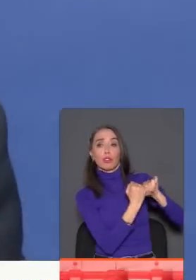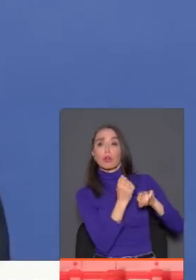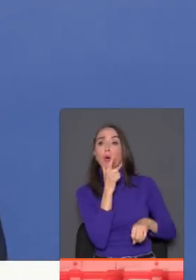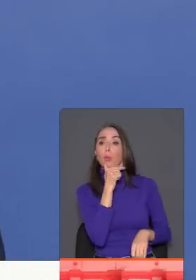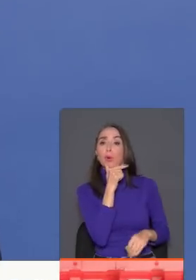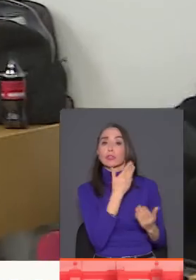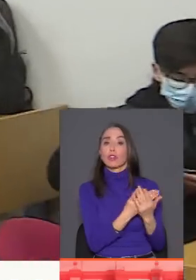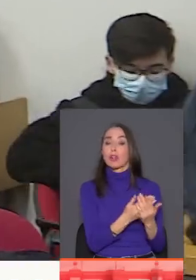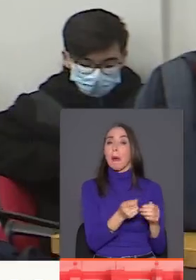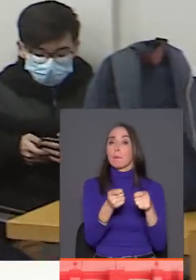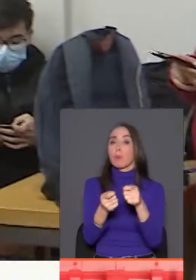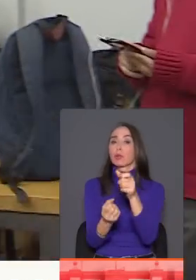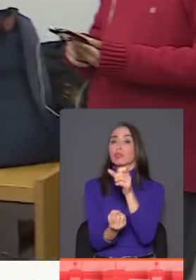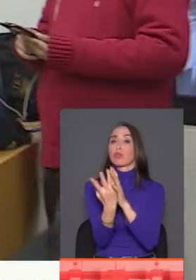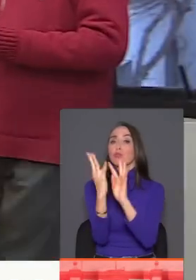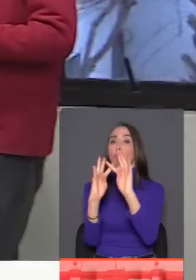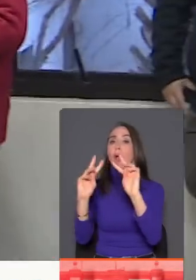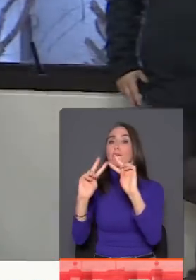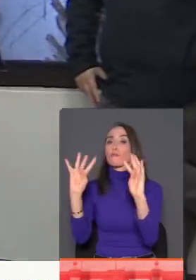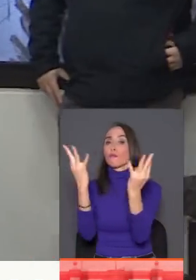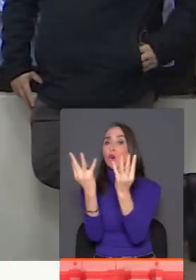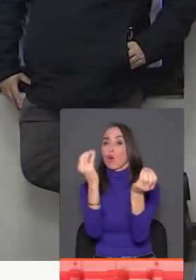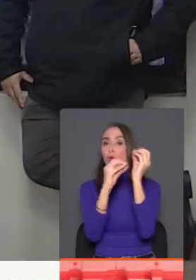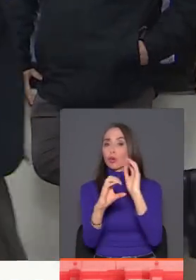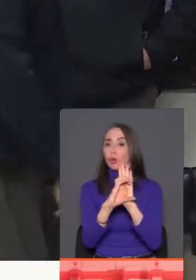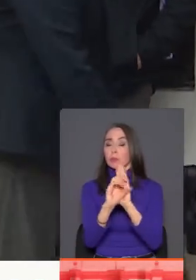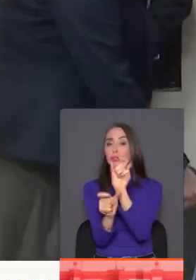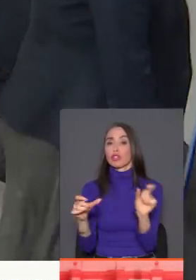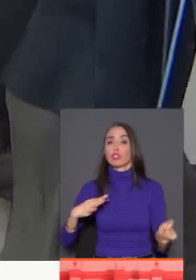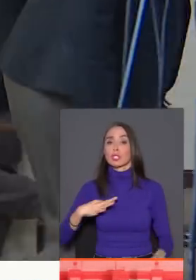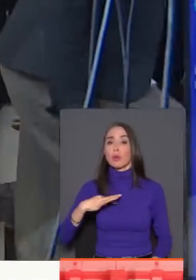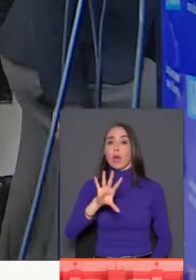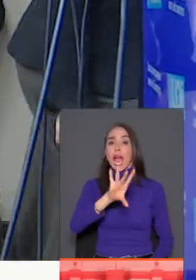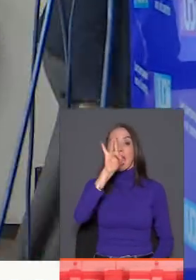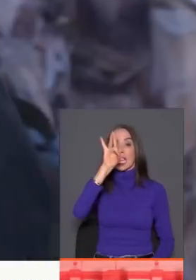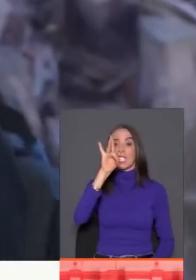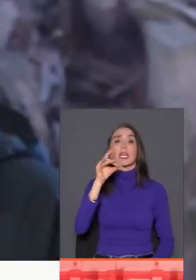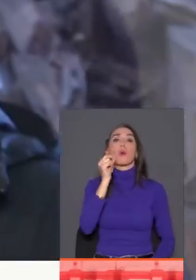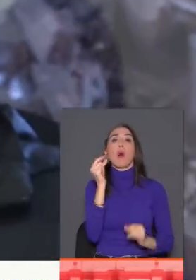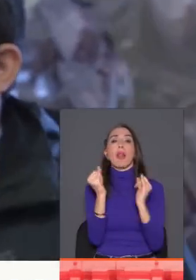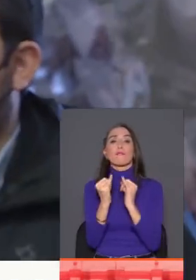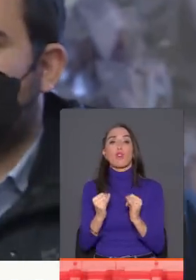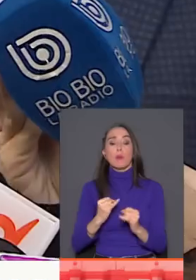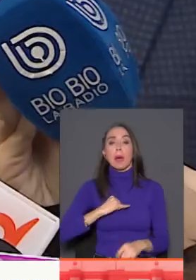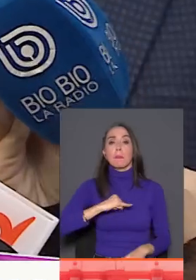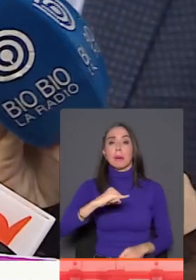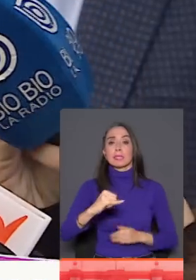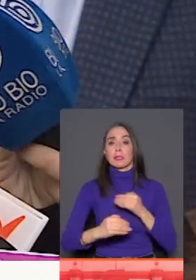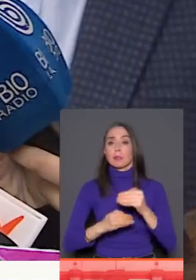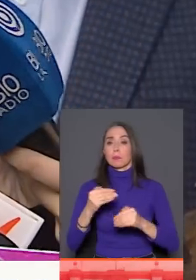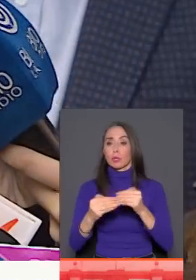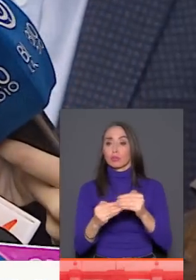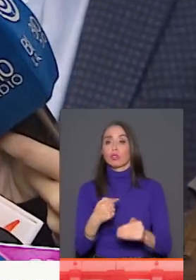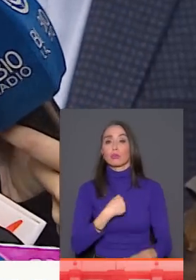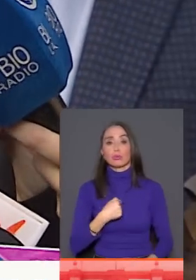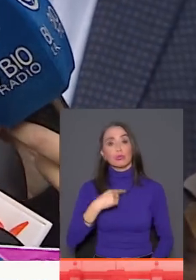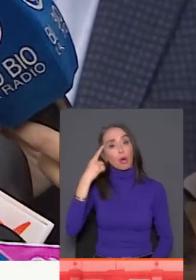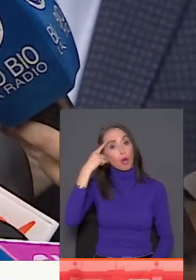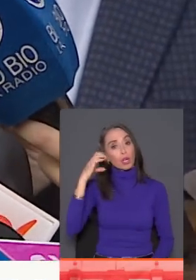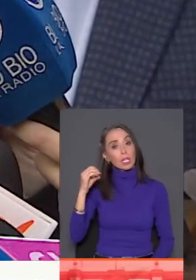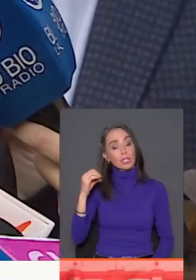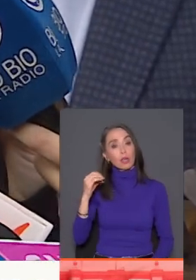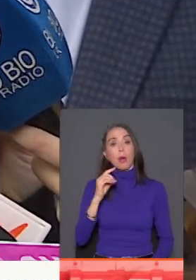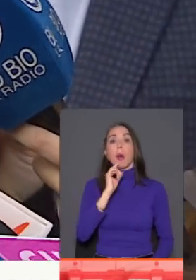propuesta de una nueva convención plantearon que la ciudadanía elija el eventual mecanismo para continuar con el proceso de al menos yo creo que hay que volver a